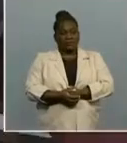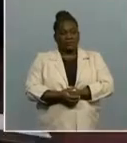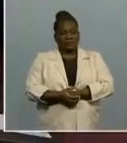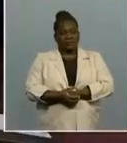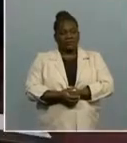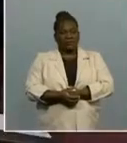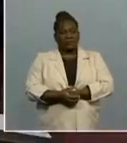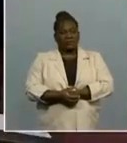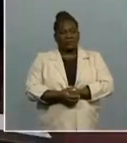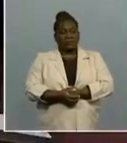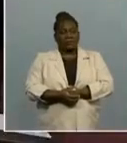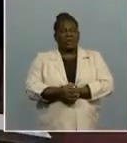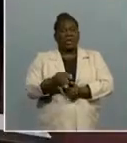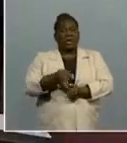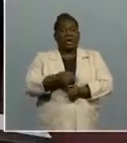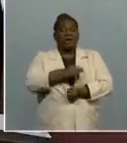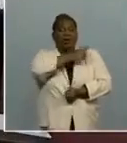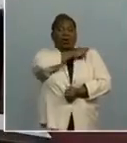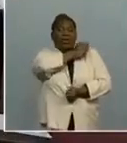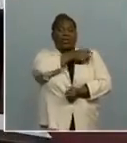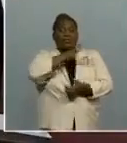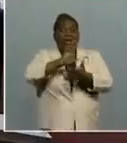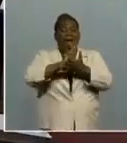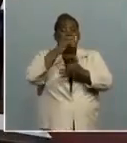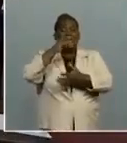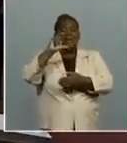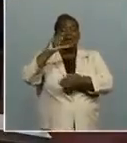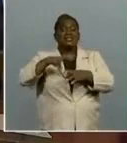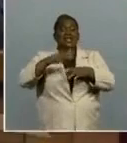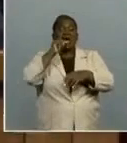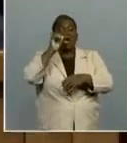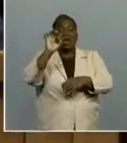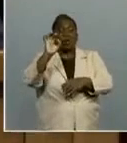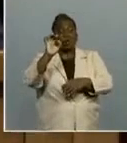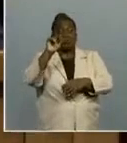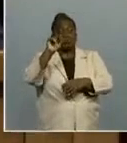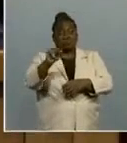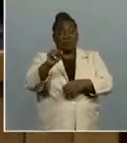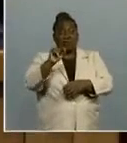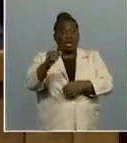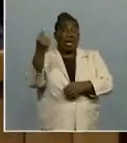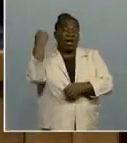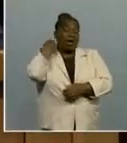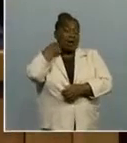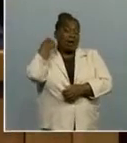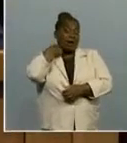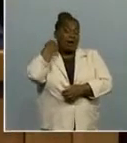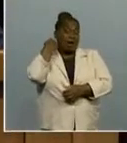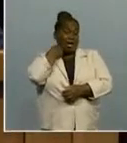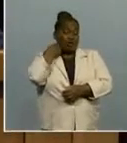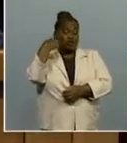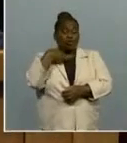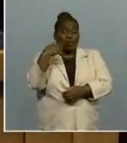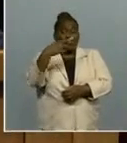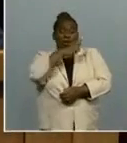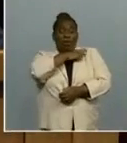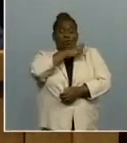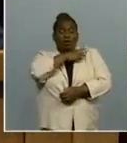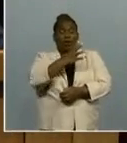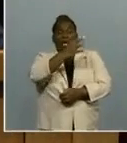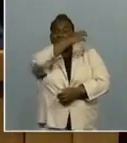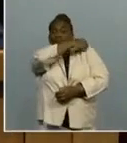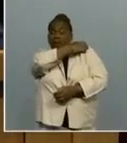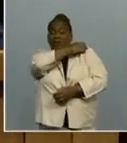al comandante del ejército rebelde josé ramón machado ventura quien durante decenas de años llevó sobre sus hombros las